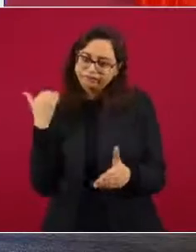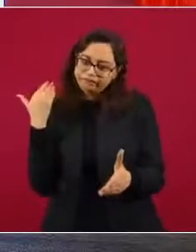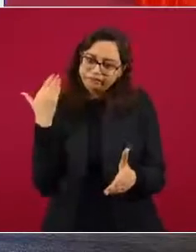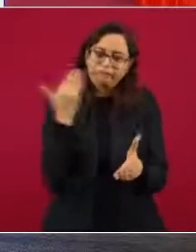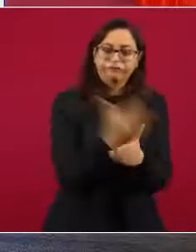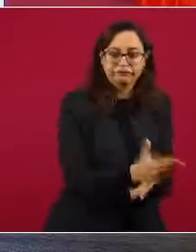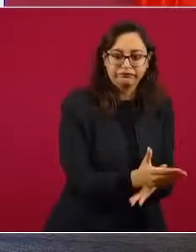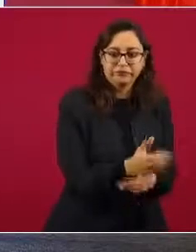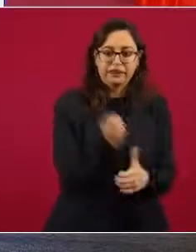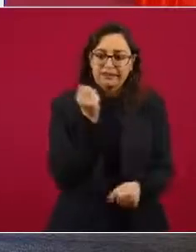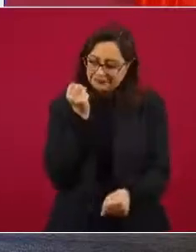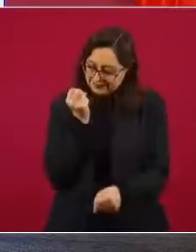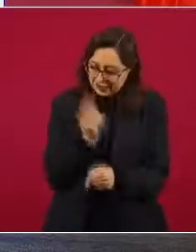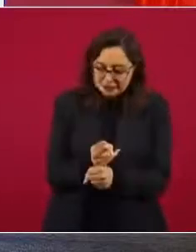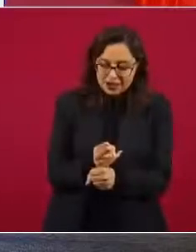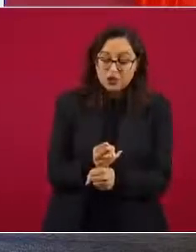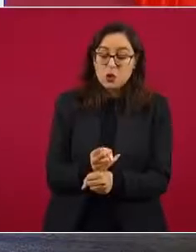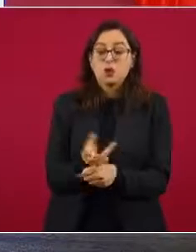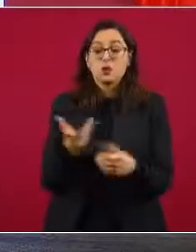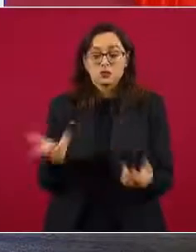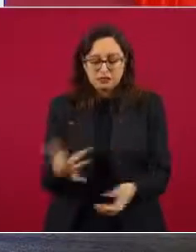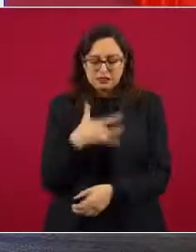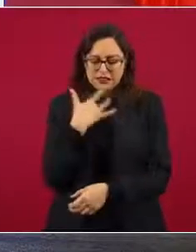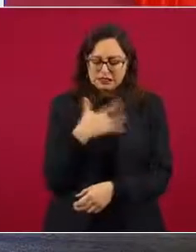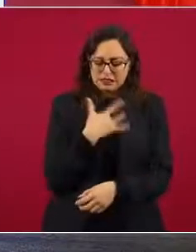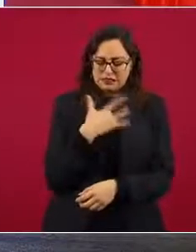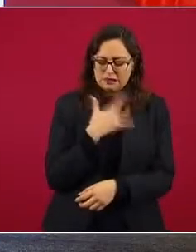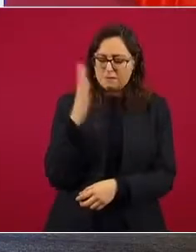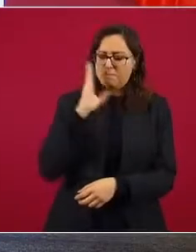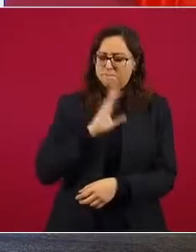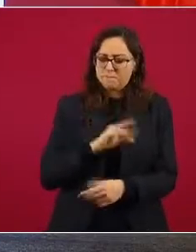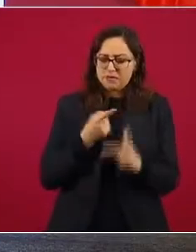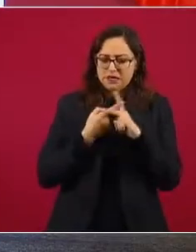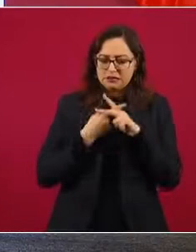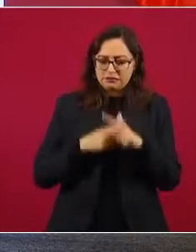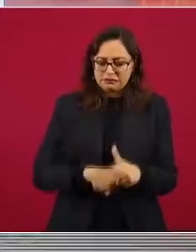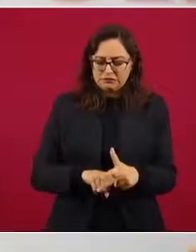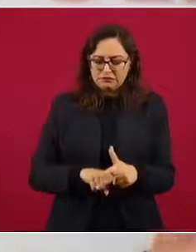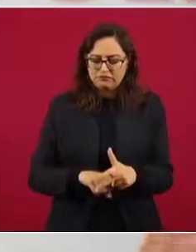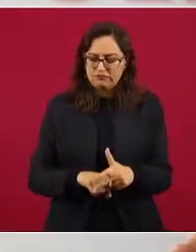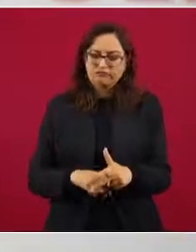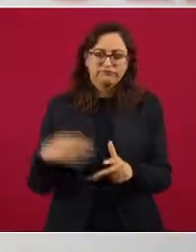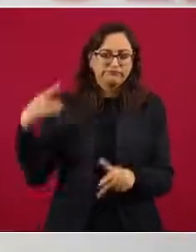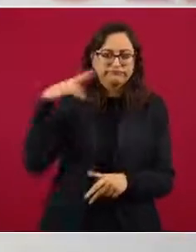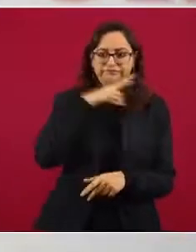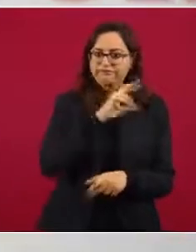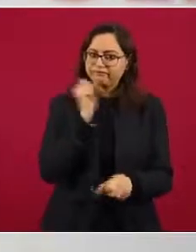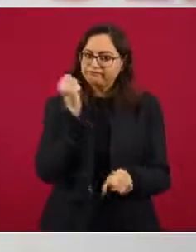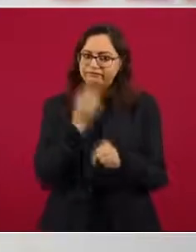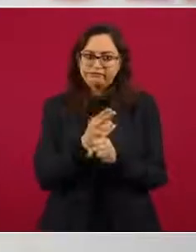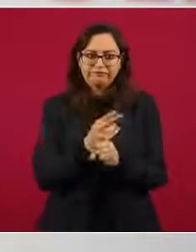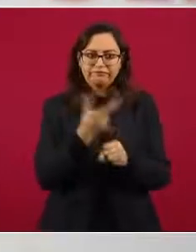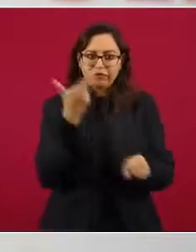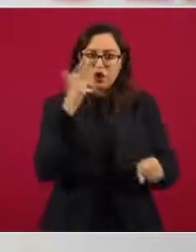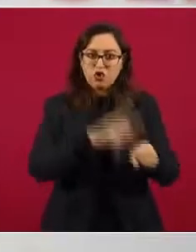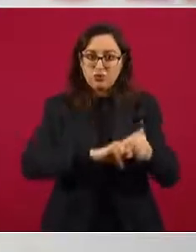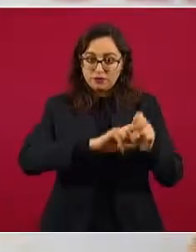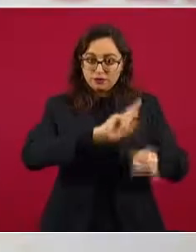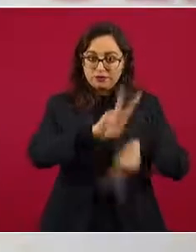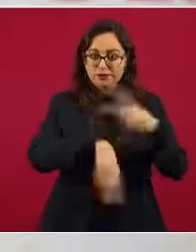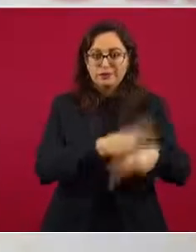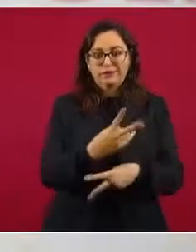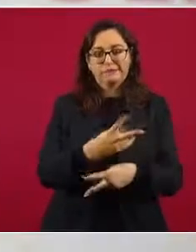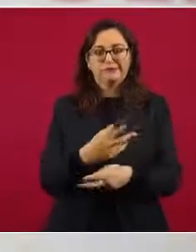Reducir este tiempo entre el inicio de los síntomas y la atención es muy importante para reducir la letalidad,